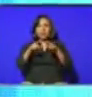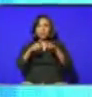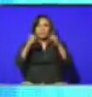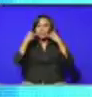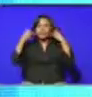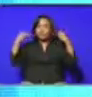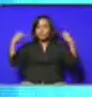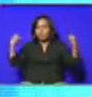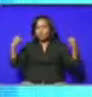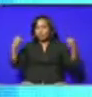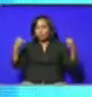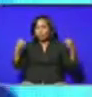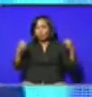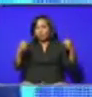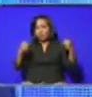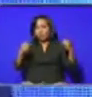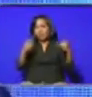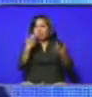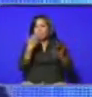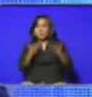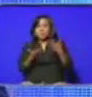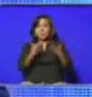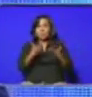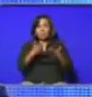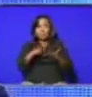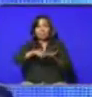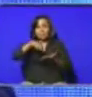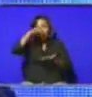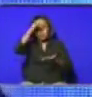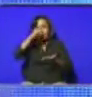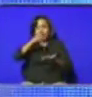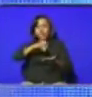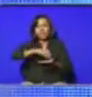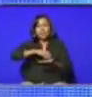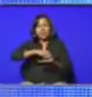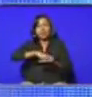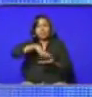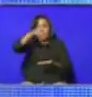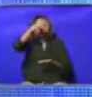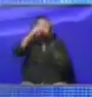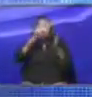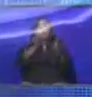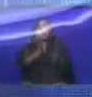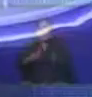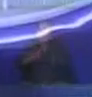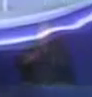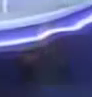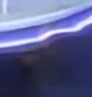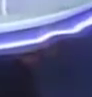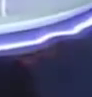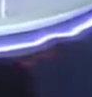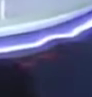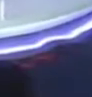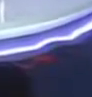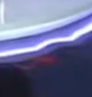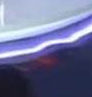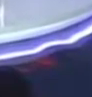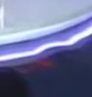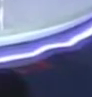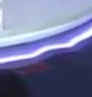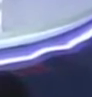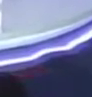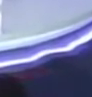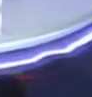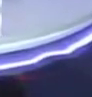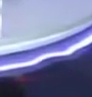tercer idioma como francés, mandarín. Entonces, este proyecto es un proyecto de altos estándares de calidad,